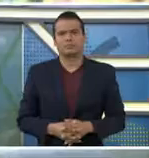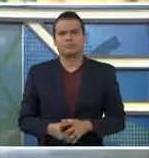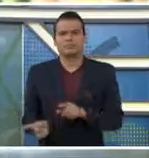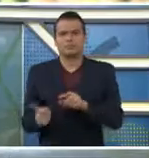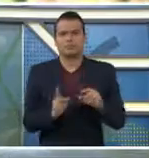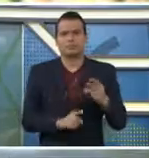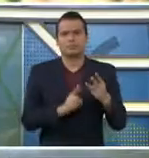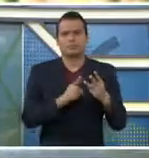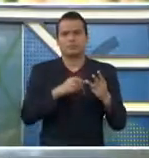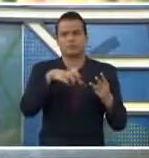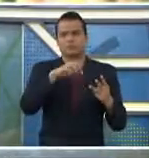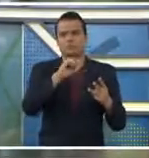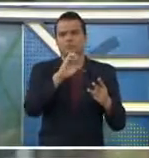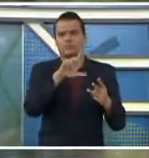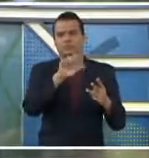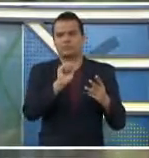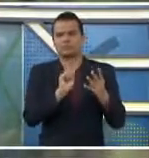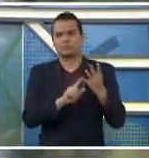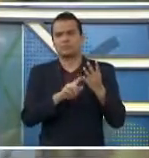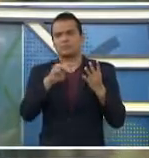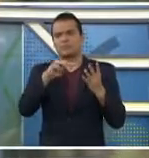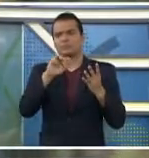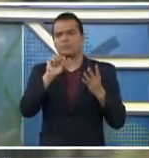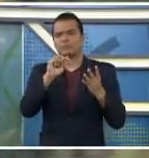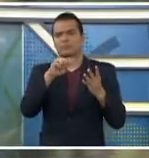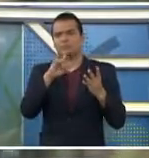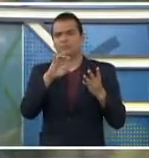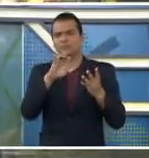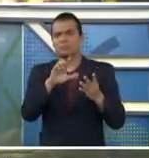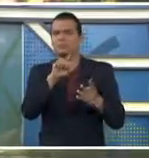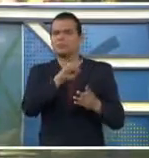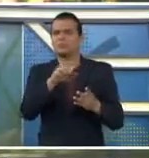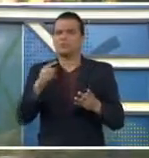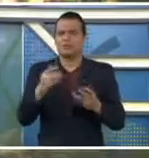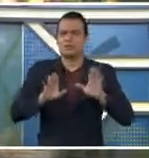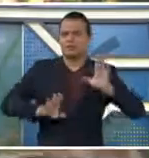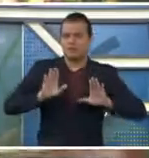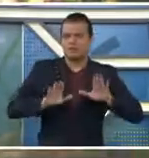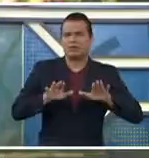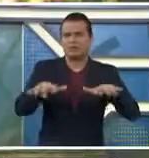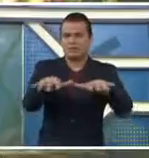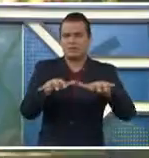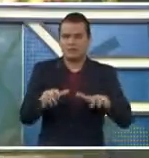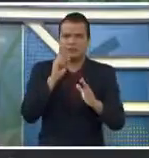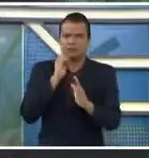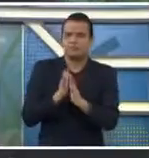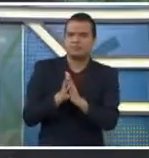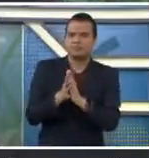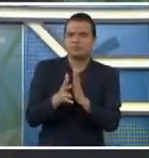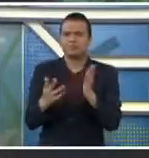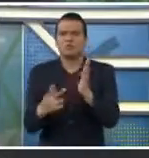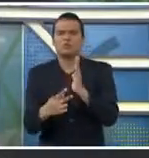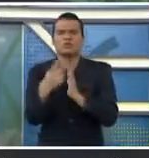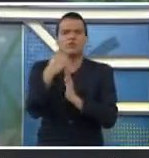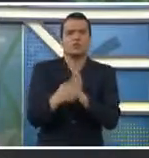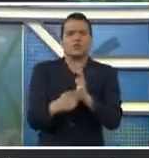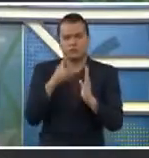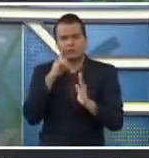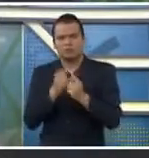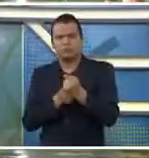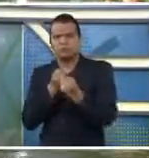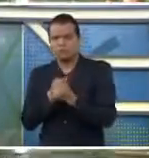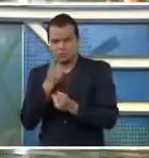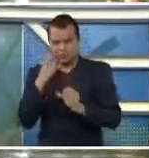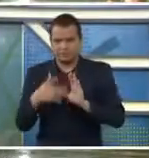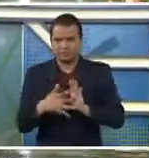Paola Arenas y Emanuel Aljure, candidatos a la Asamblea del Valle y al Consejo de Cali, hablaron de sus compromisos y los proyectos que abanderarán de llegar a ambas